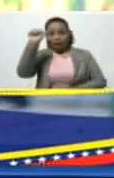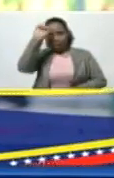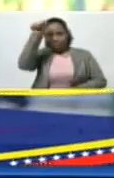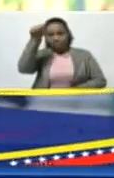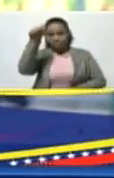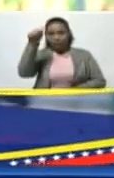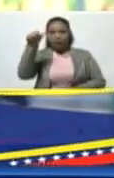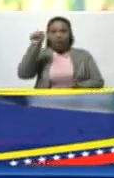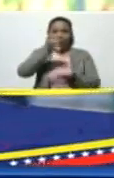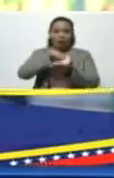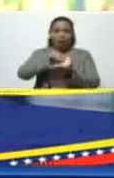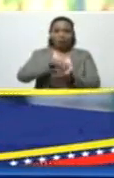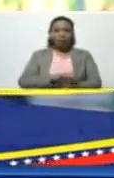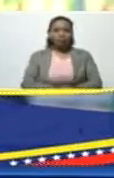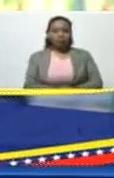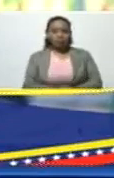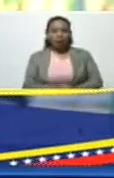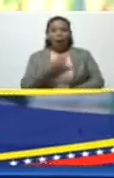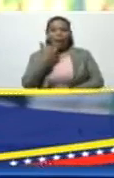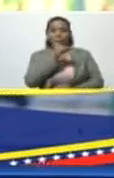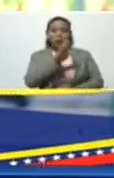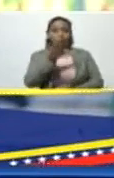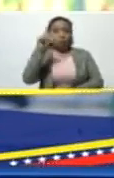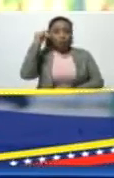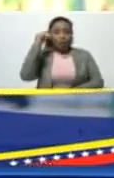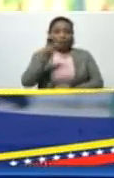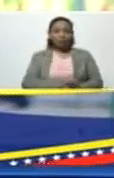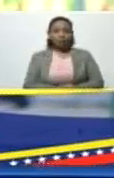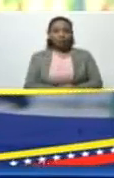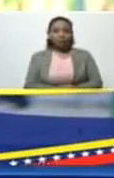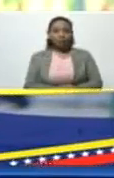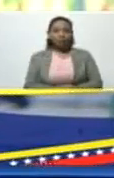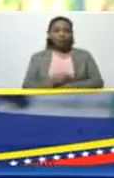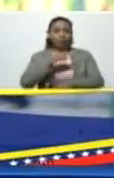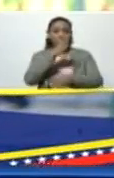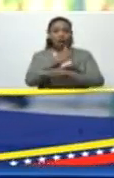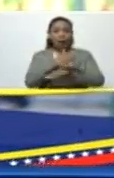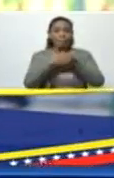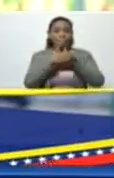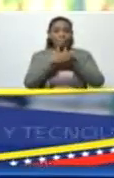Irán. En los próximos días se va a inaugurar